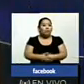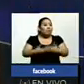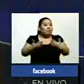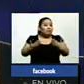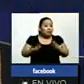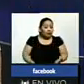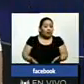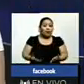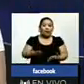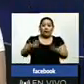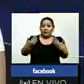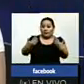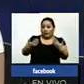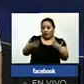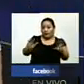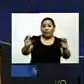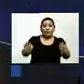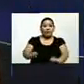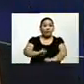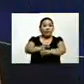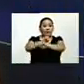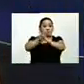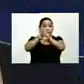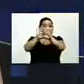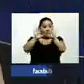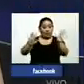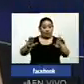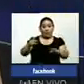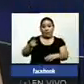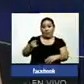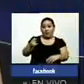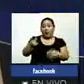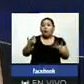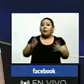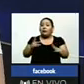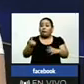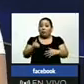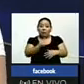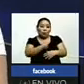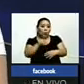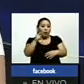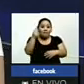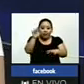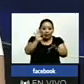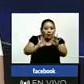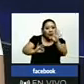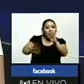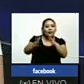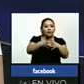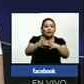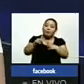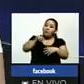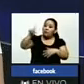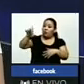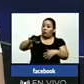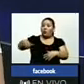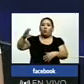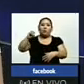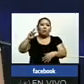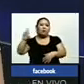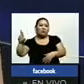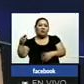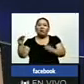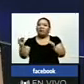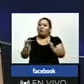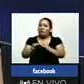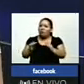Pese a que las autoridades aclararon que aún no están seleccionando personas para laborar temporalmente en Estados Unidos en la zona oriental, se siguen